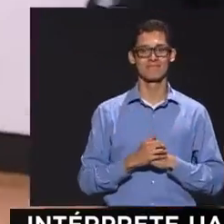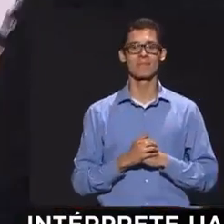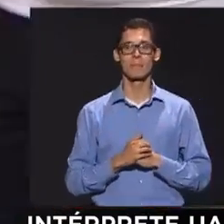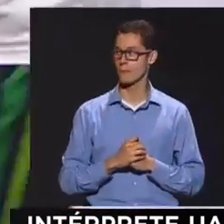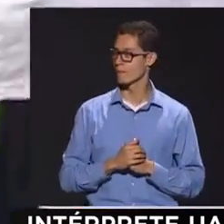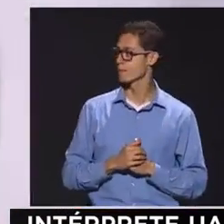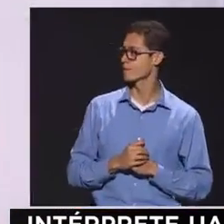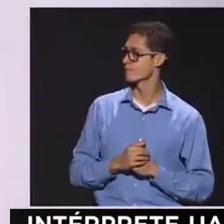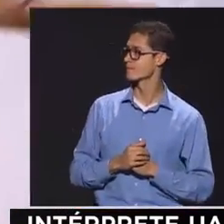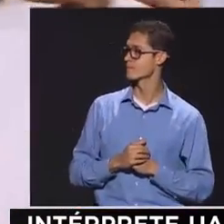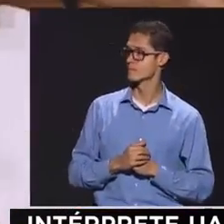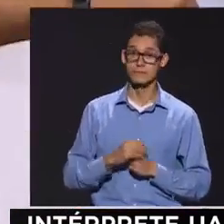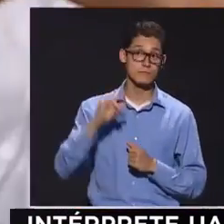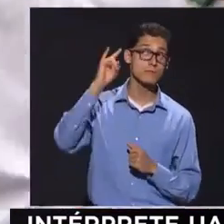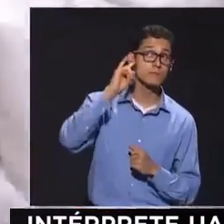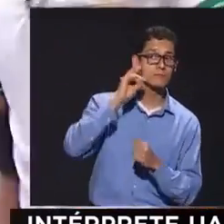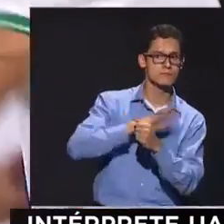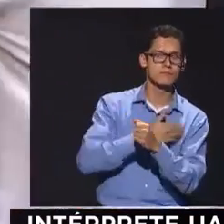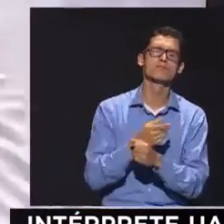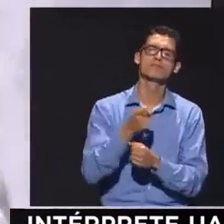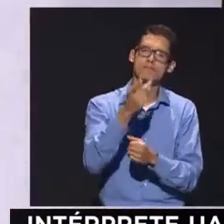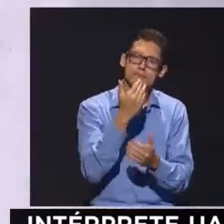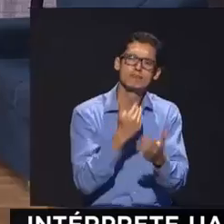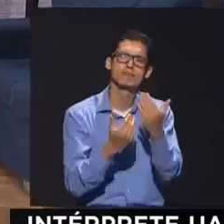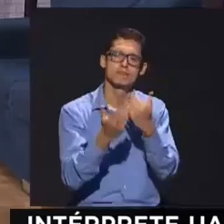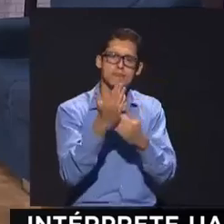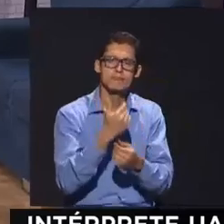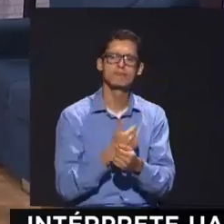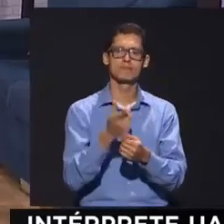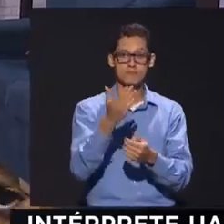revise los lados de las obras